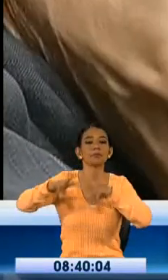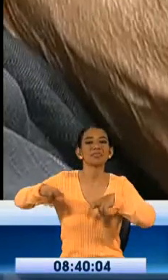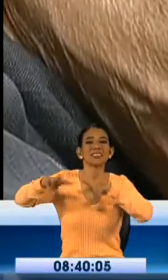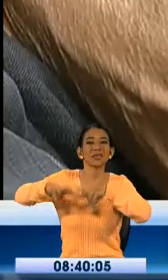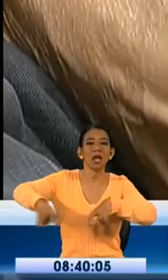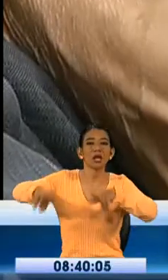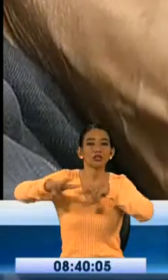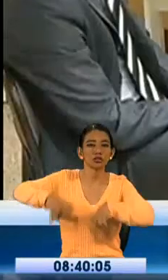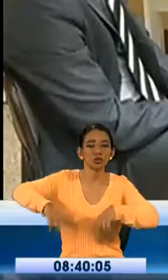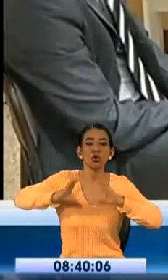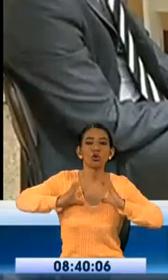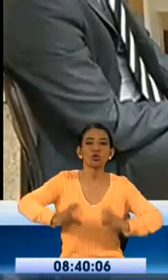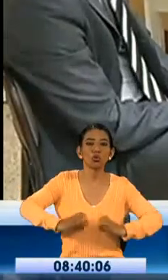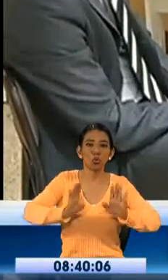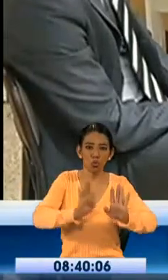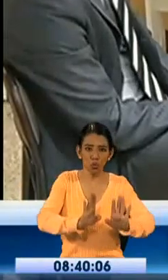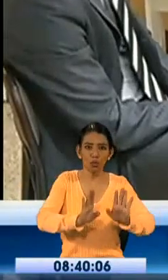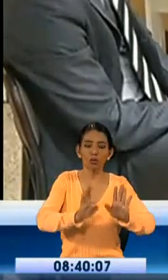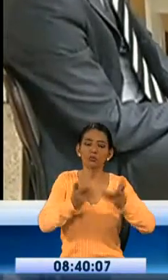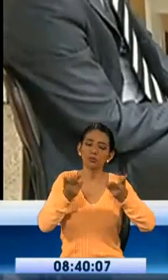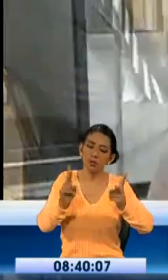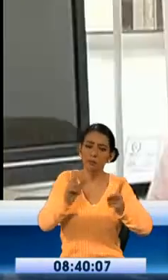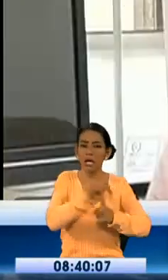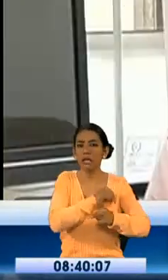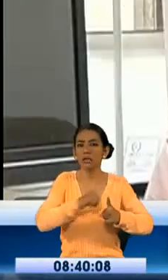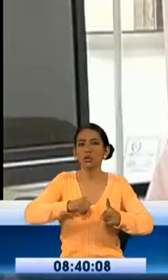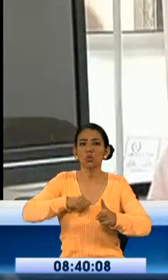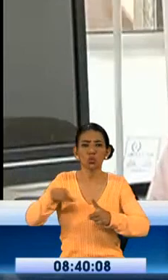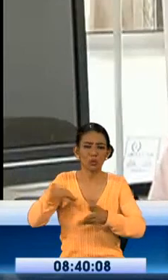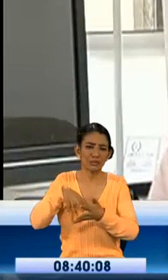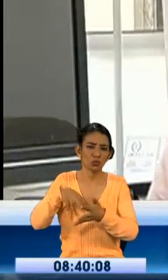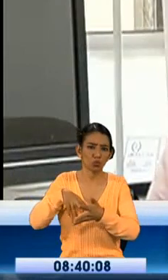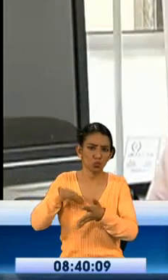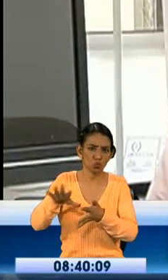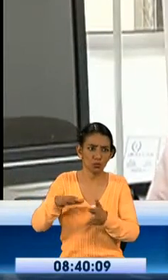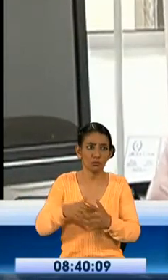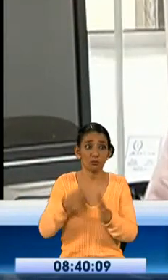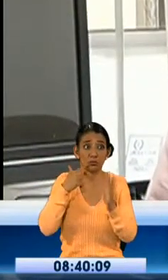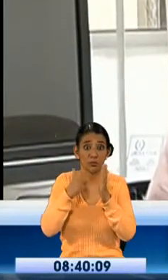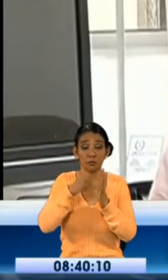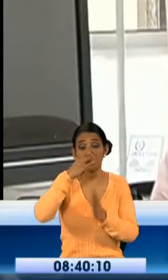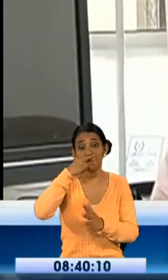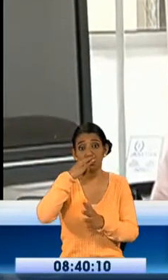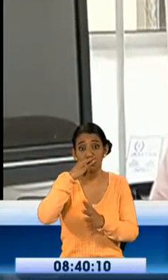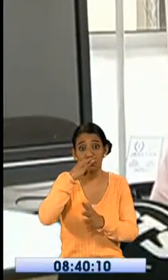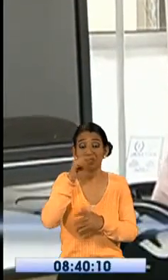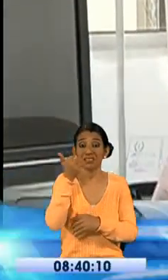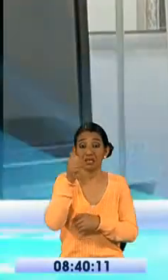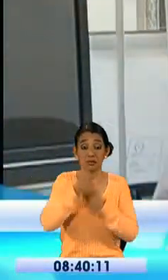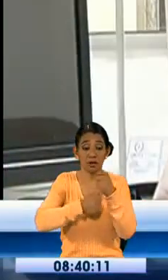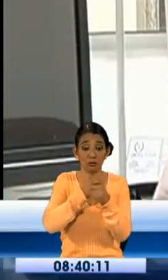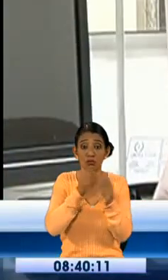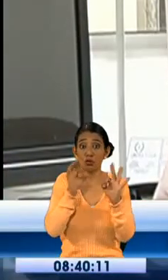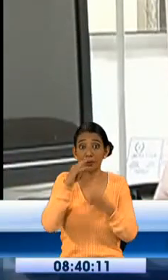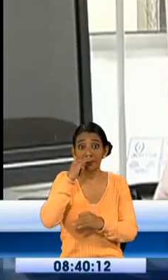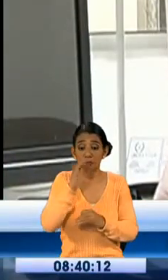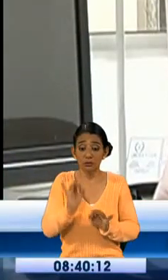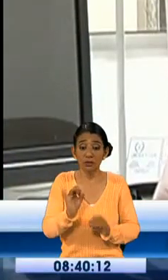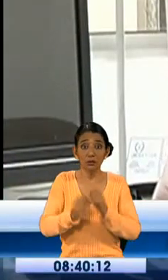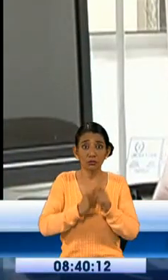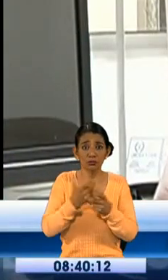procesos conductuales y sus distorsiones. Hay muchos niños de 10, de 7 que ya están consumiendo